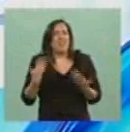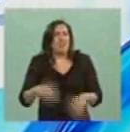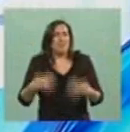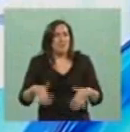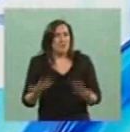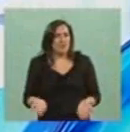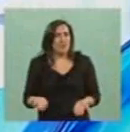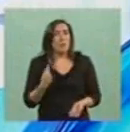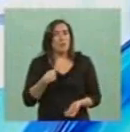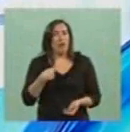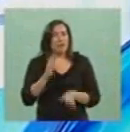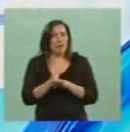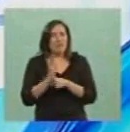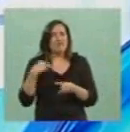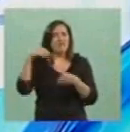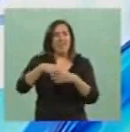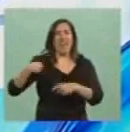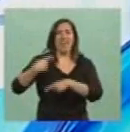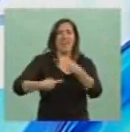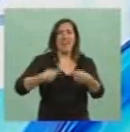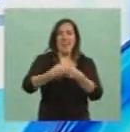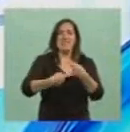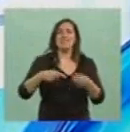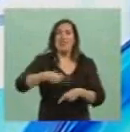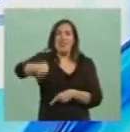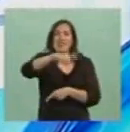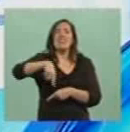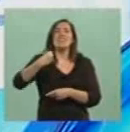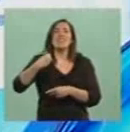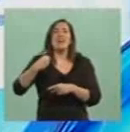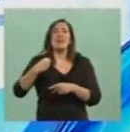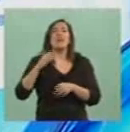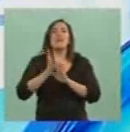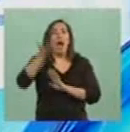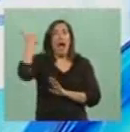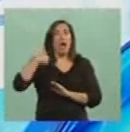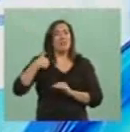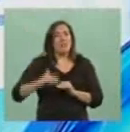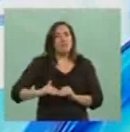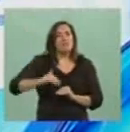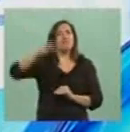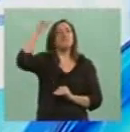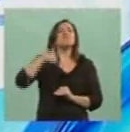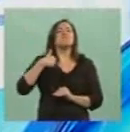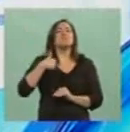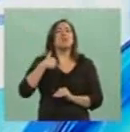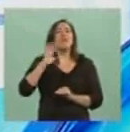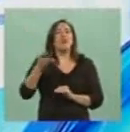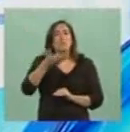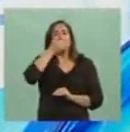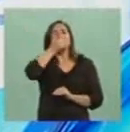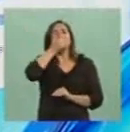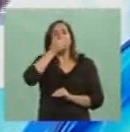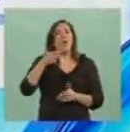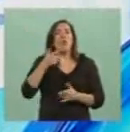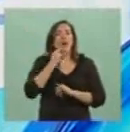y me alegro mucho porque formo parte de una generación que creció con la boca tapada. Y por eso que no quiero que se le tape